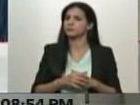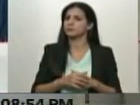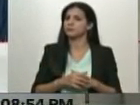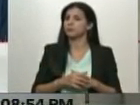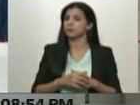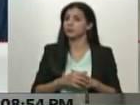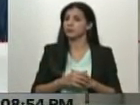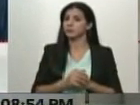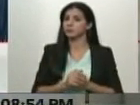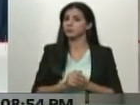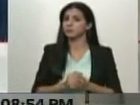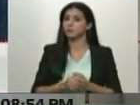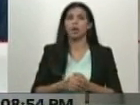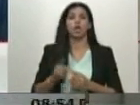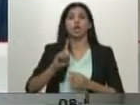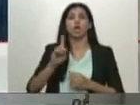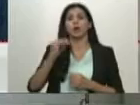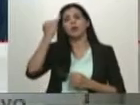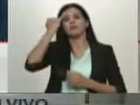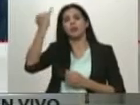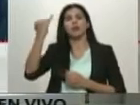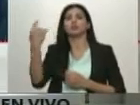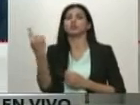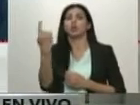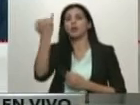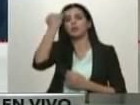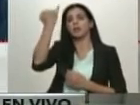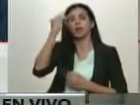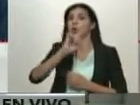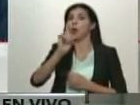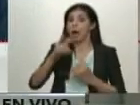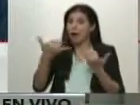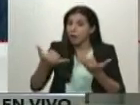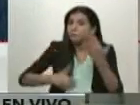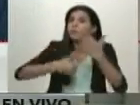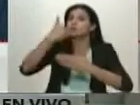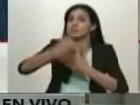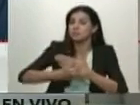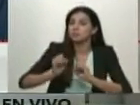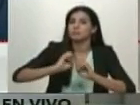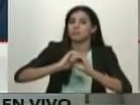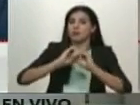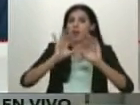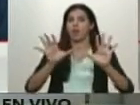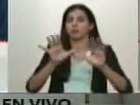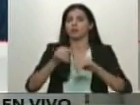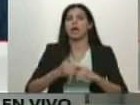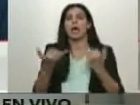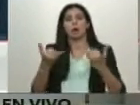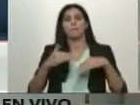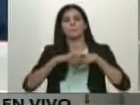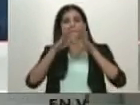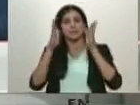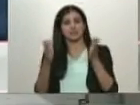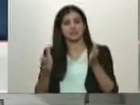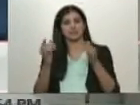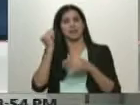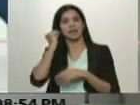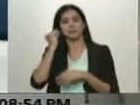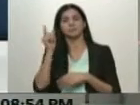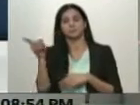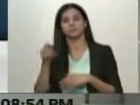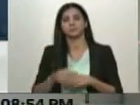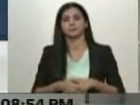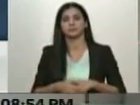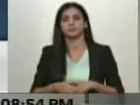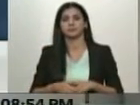digamos, ideas, ¿no? Proyectos concretos que ya le tocará a nuestra ministra y la facilitación. Lo